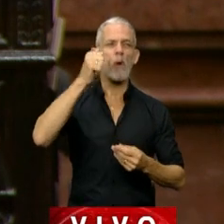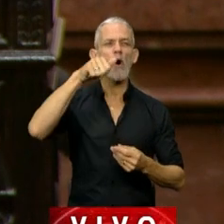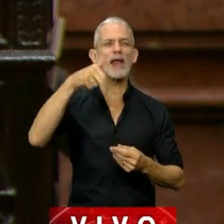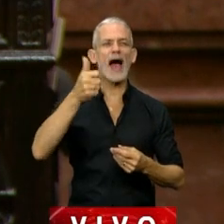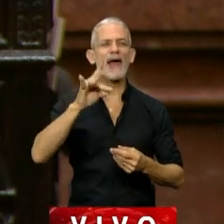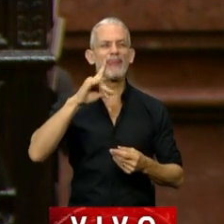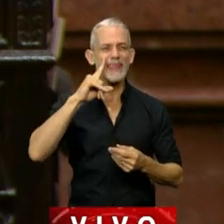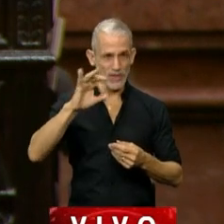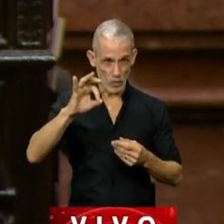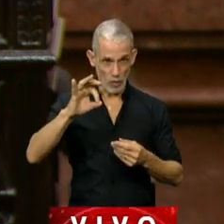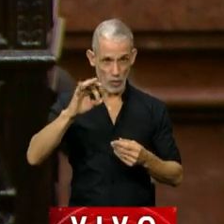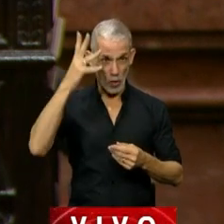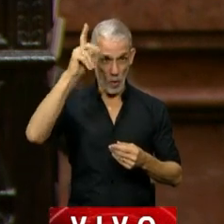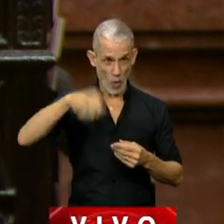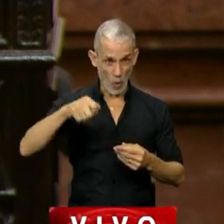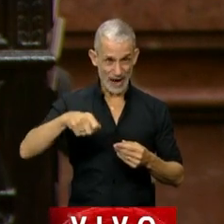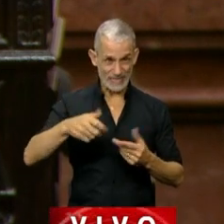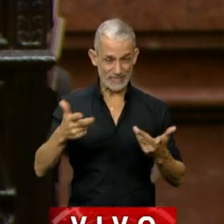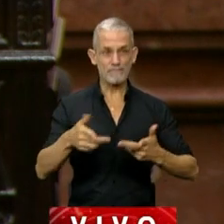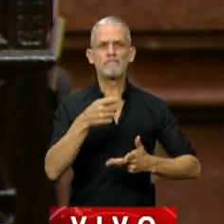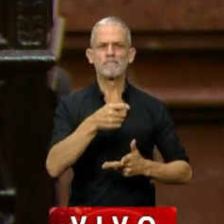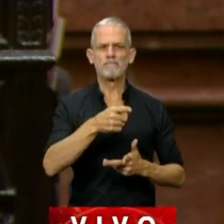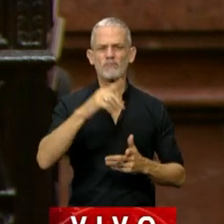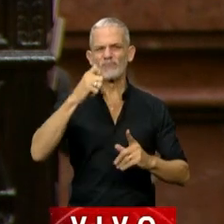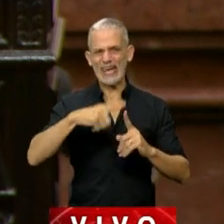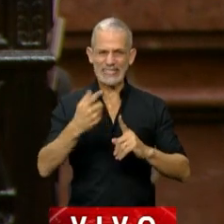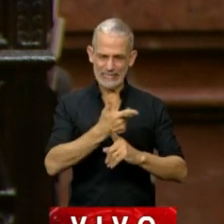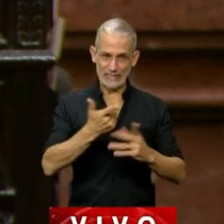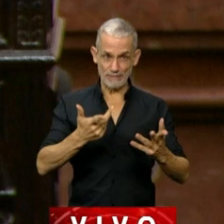del extinto juez, fue premiada con